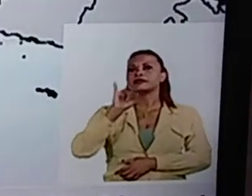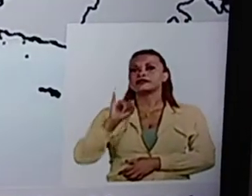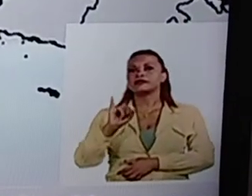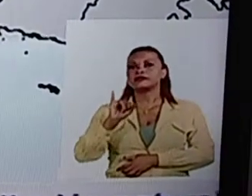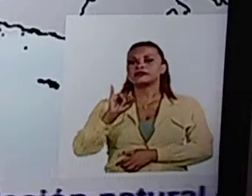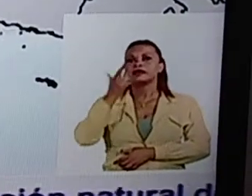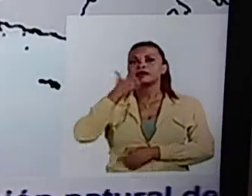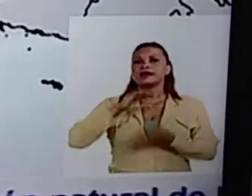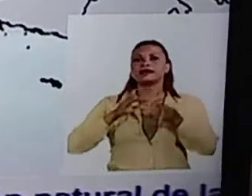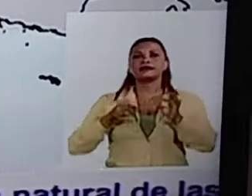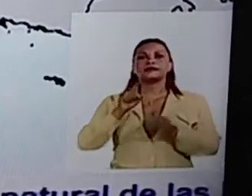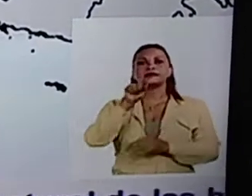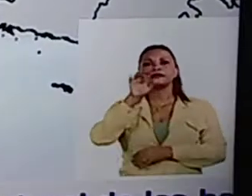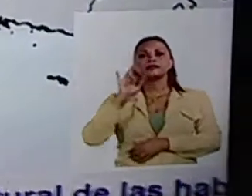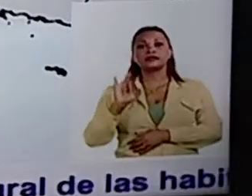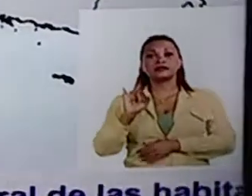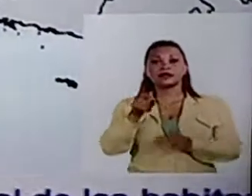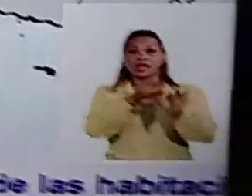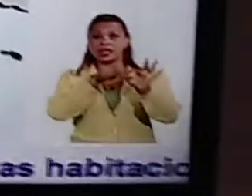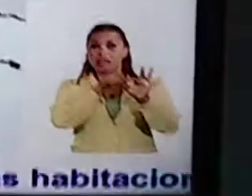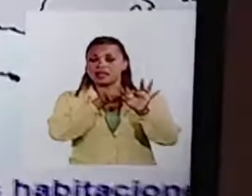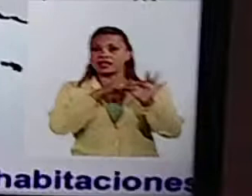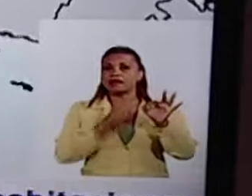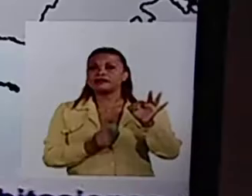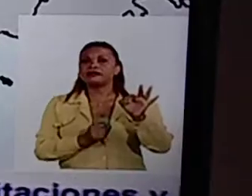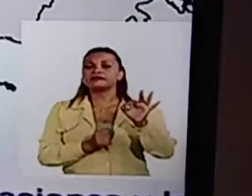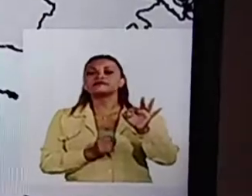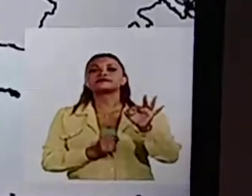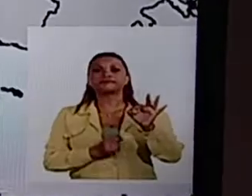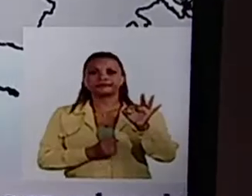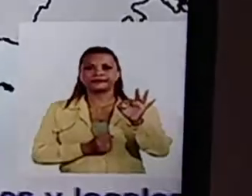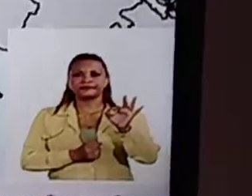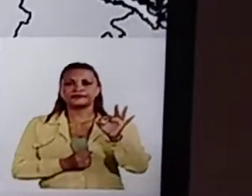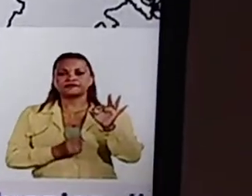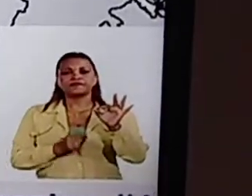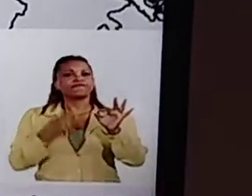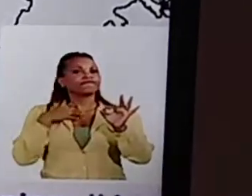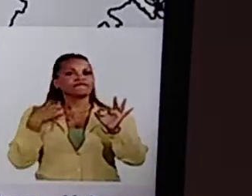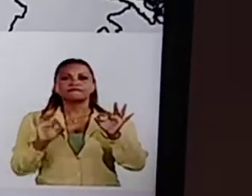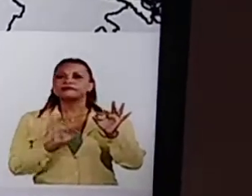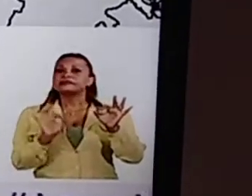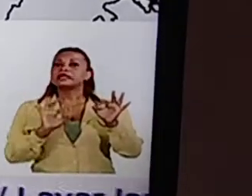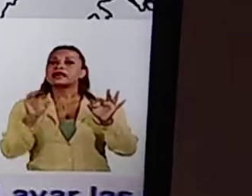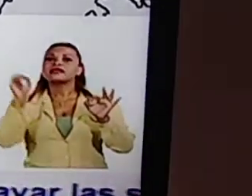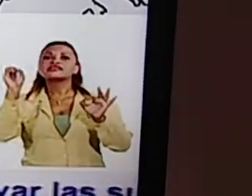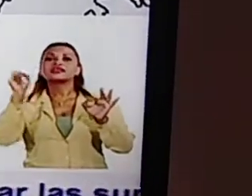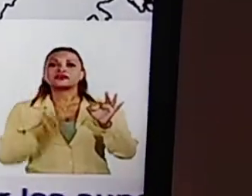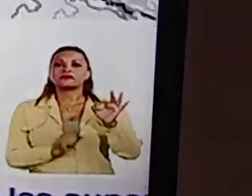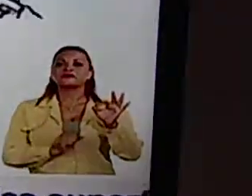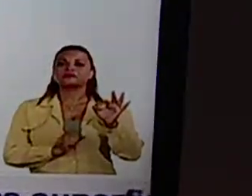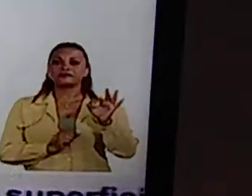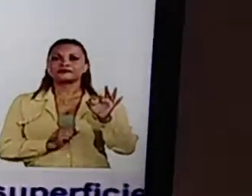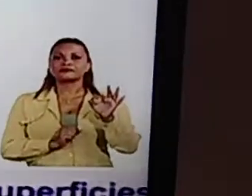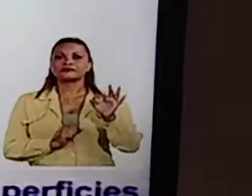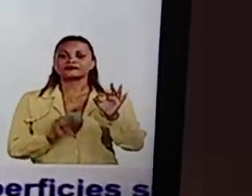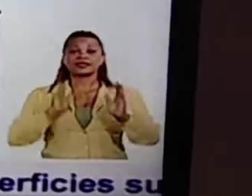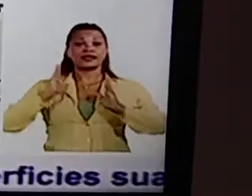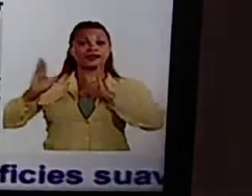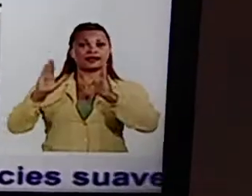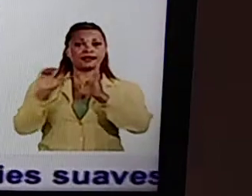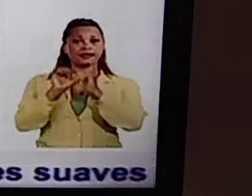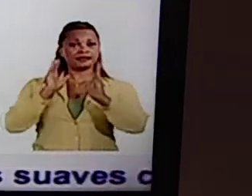Artemisa, 17. Y el municipio especial, Isla de la Juventud, no diagnostica casos en el día de ayer. El centro,